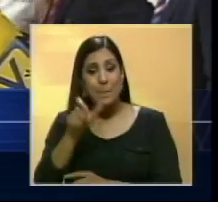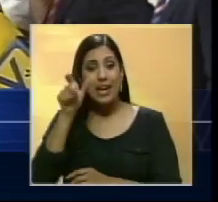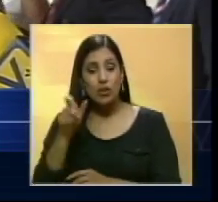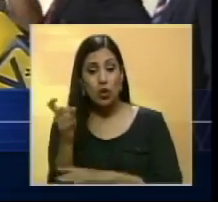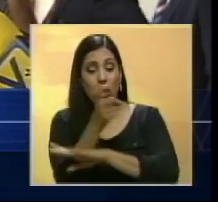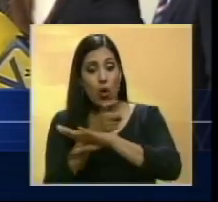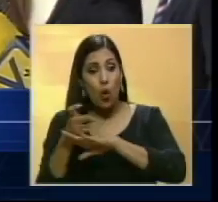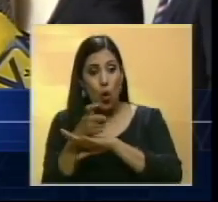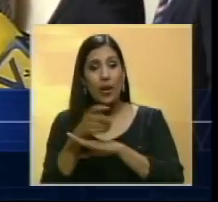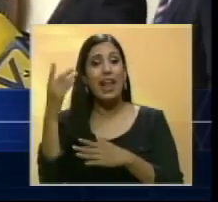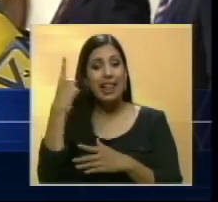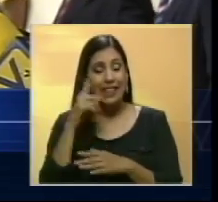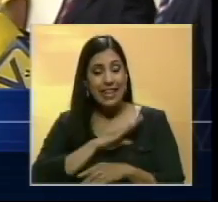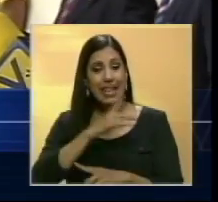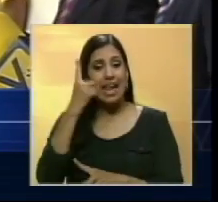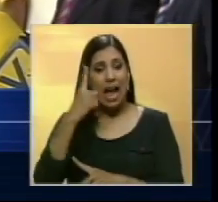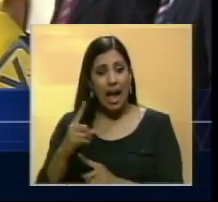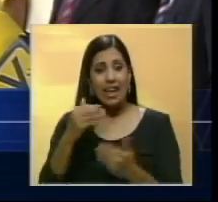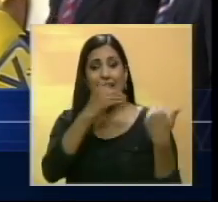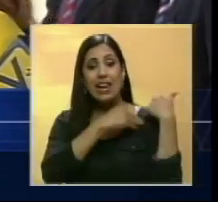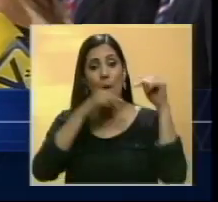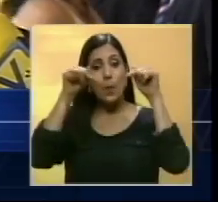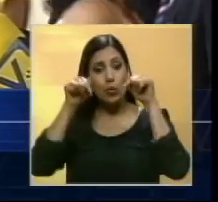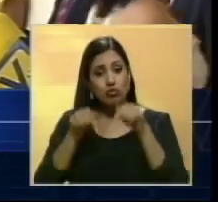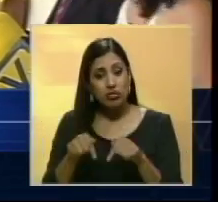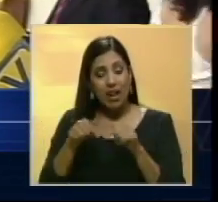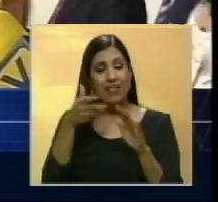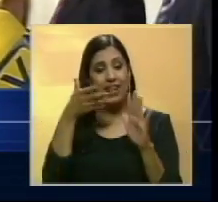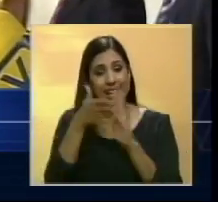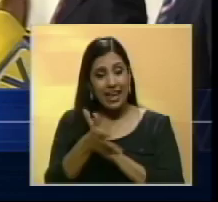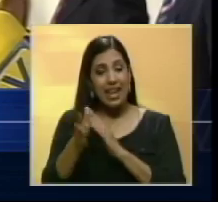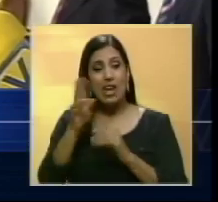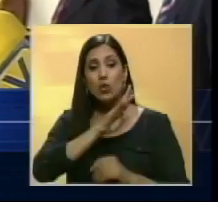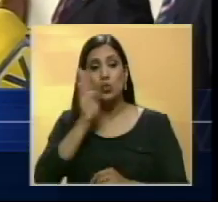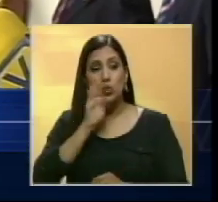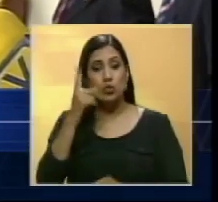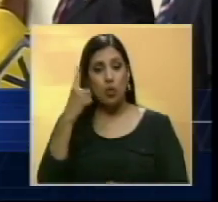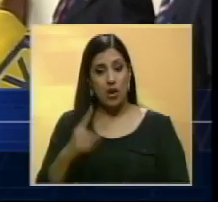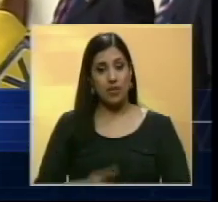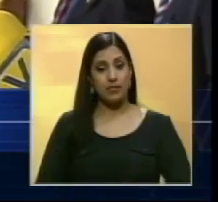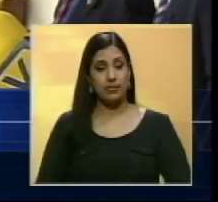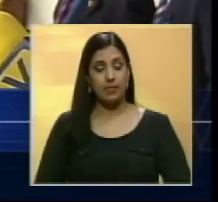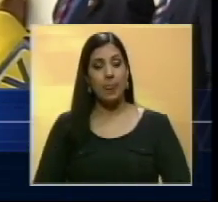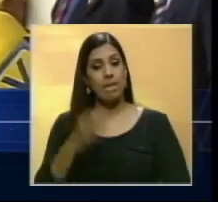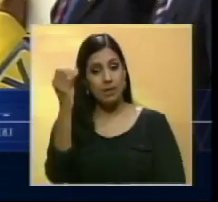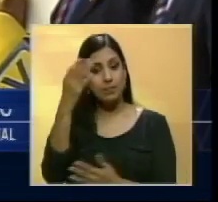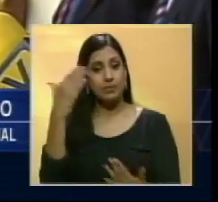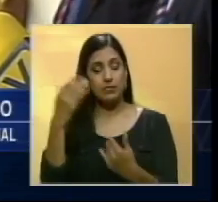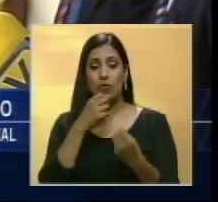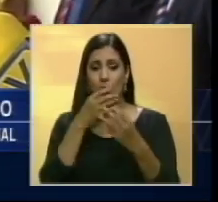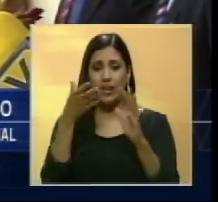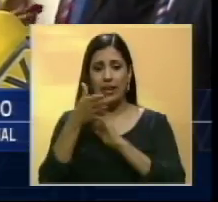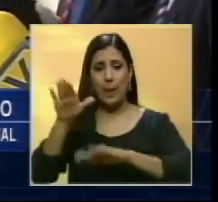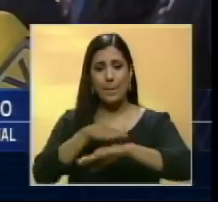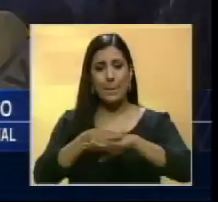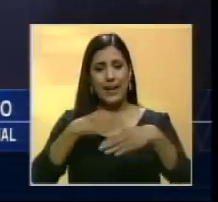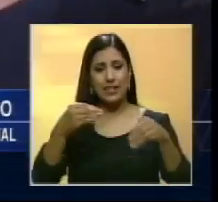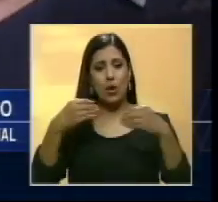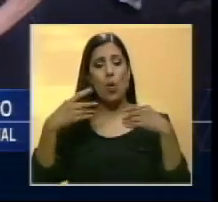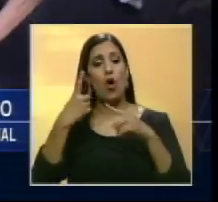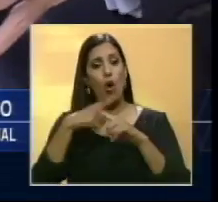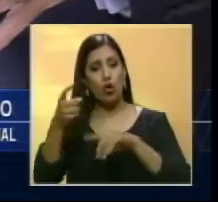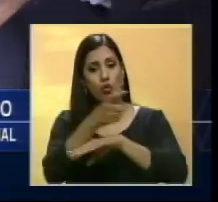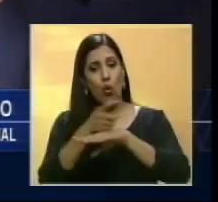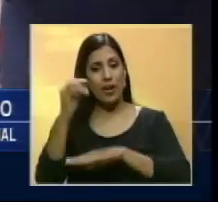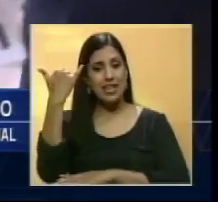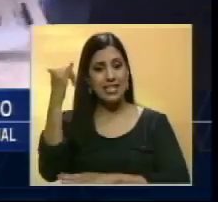del gobierno tienen que estar involucrados en ese hecho criminal. El parlamentario exhortó al Ministerio Público y al